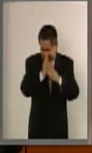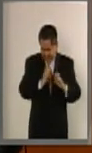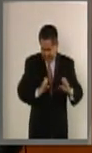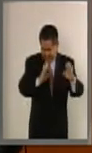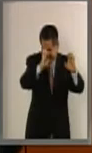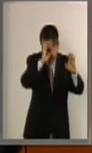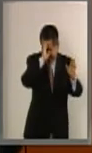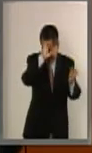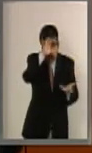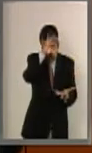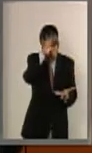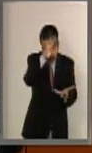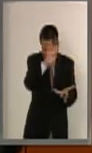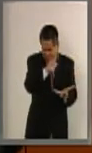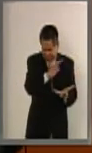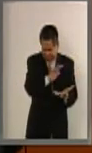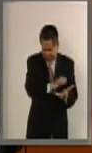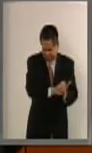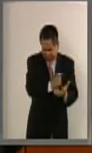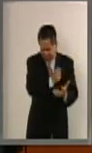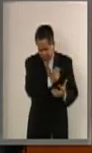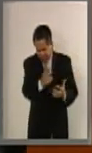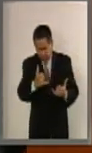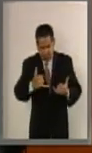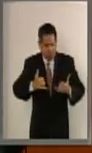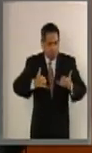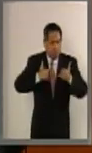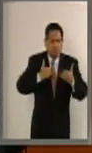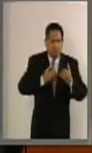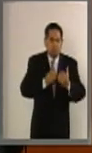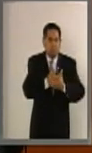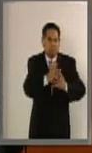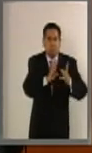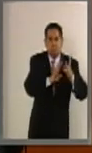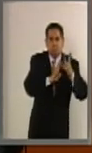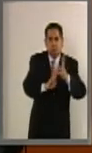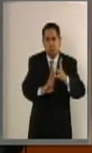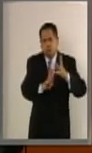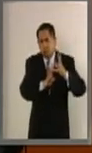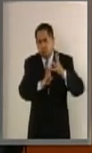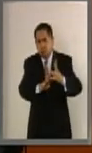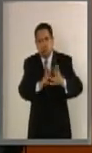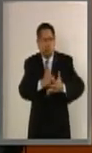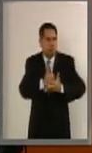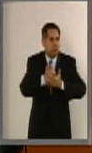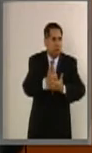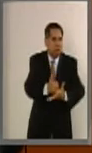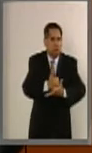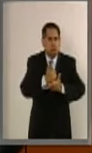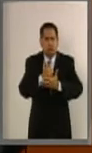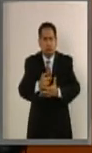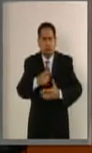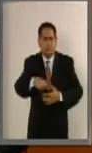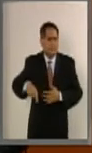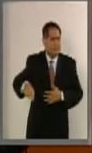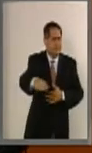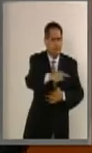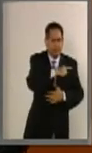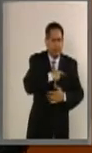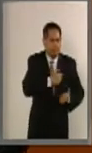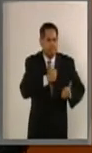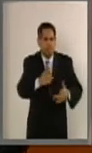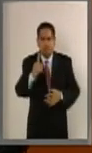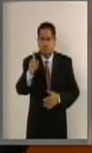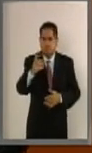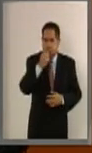cayendo, los jóvenes saliendo a la calle para ayudar, los cientos de personas llevando agua y